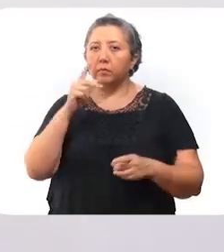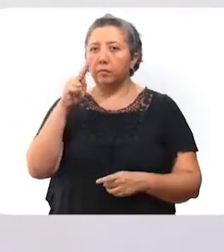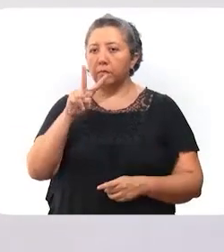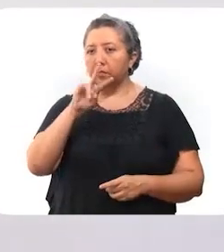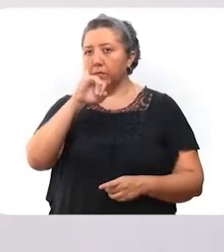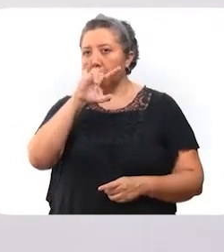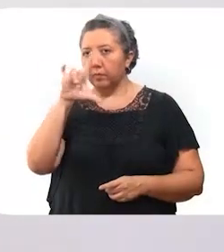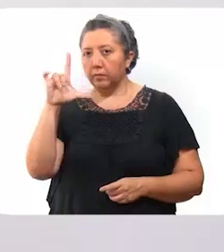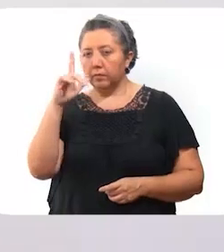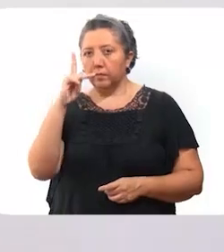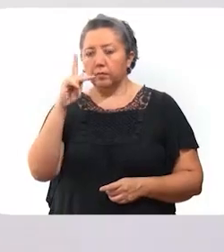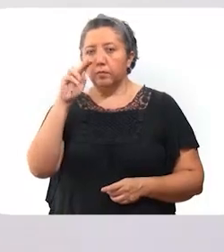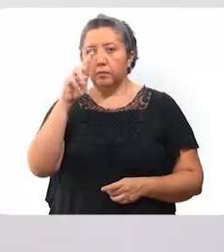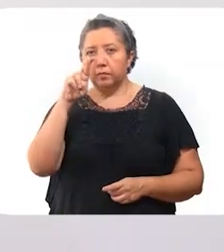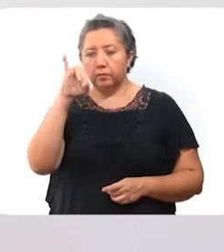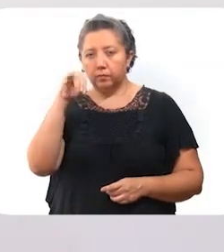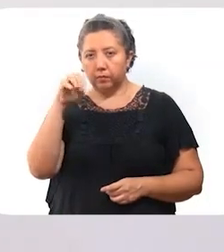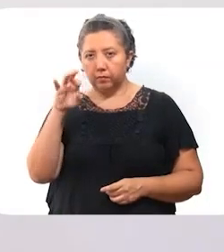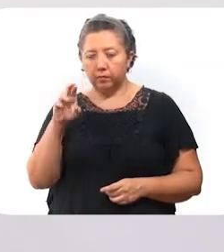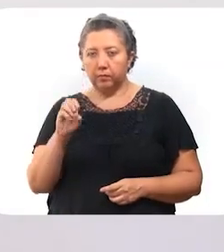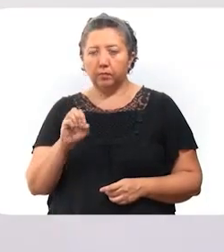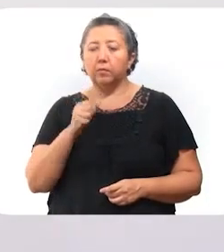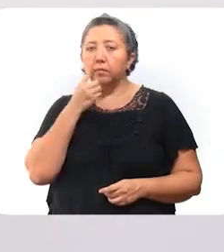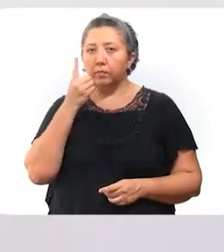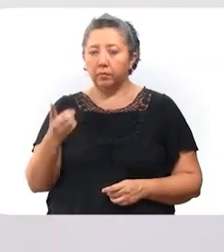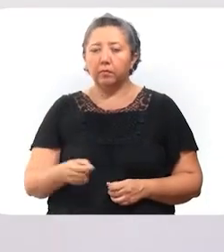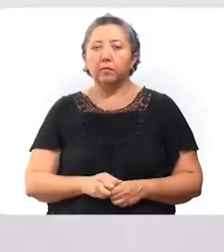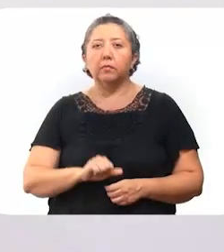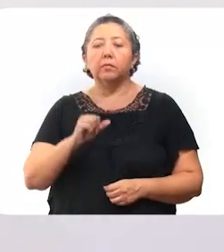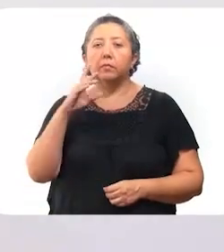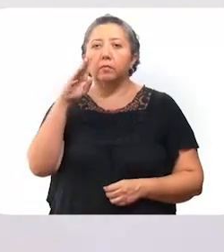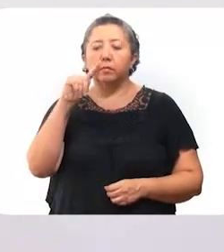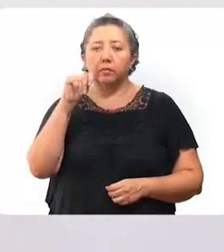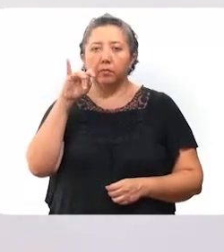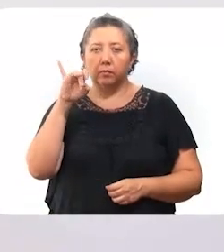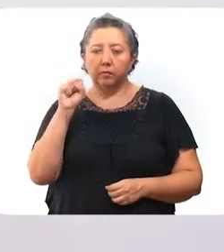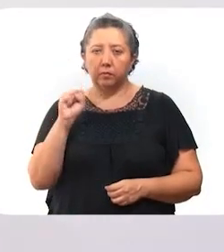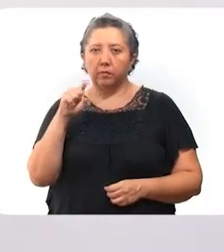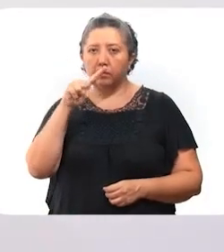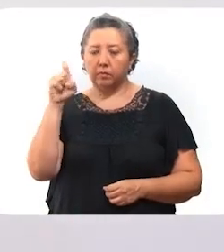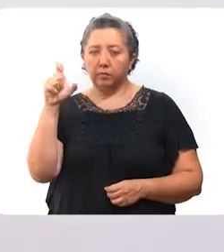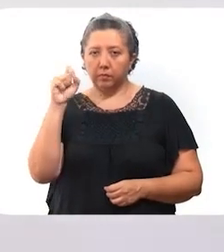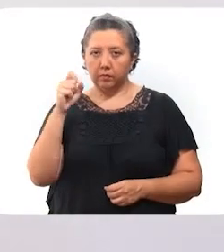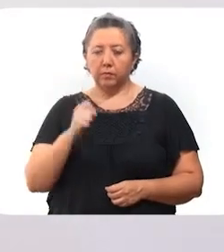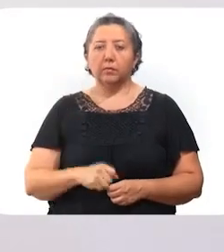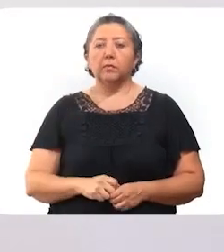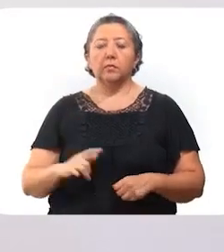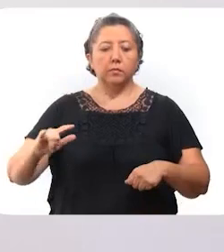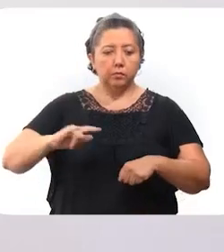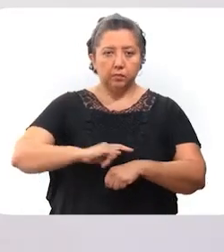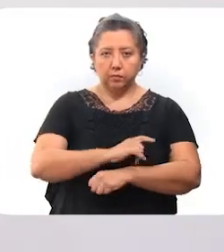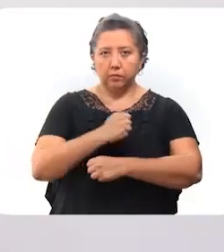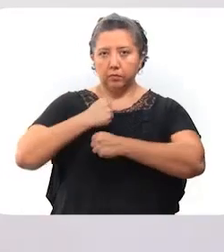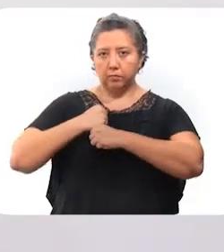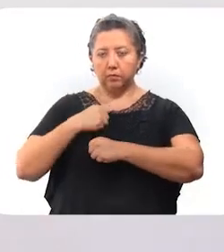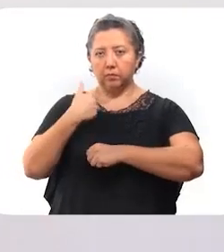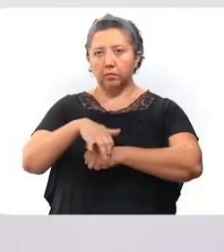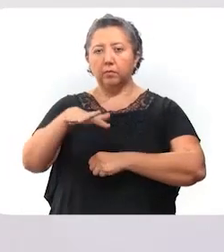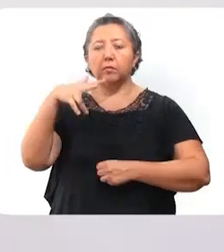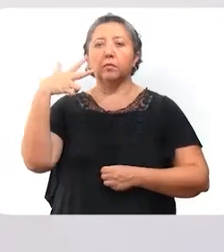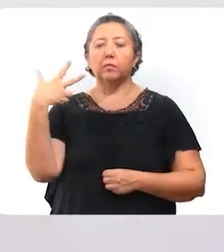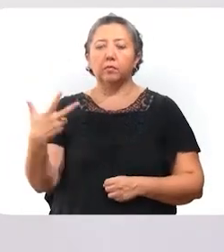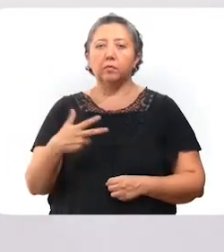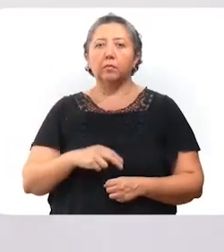Palmira, el 11º Batallón de Infantería, el CEBETI 120, la Base Aérea Militar número